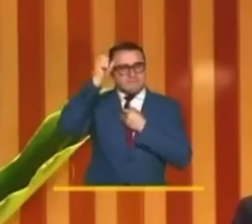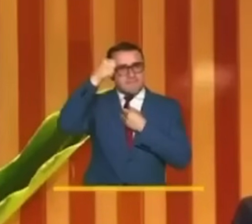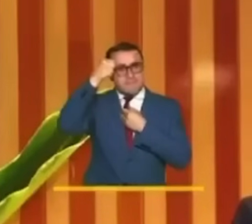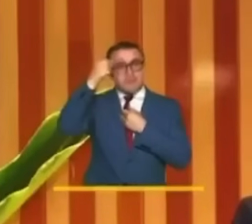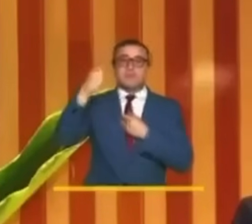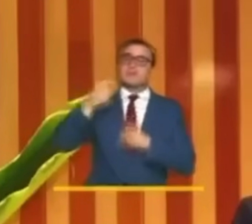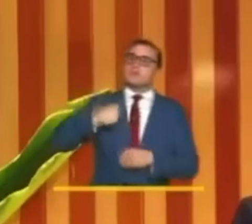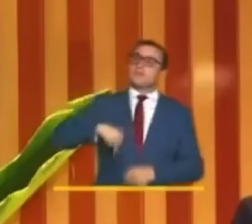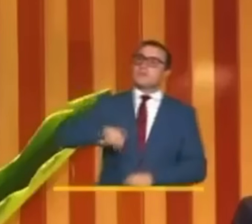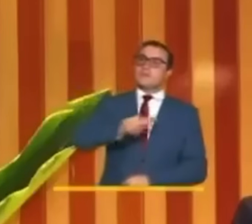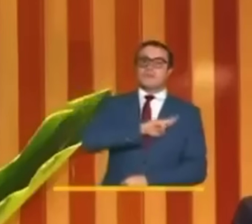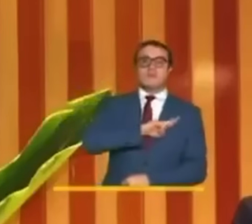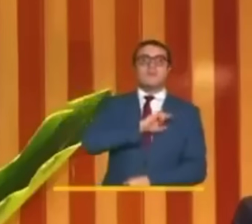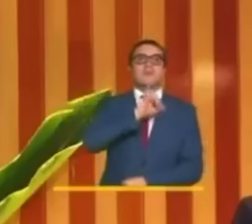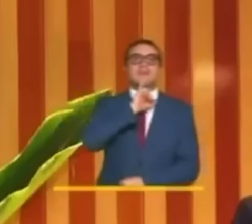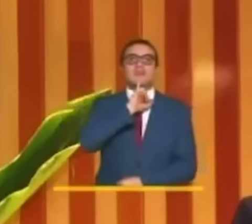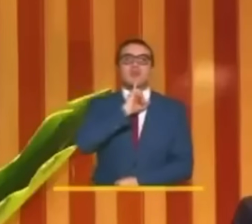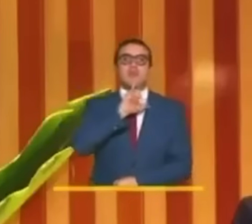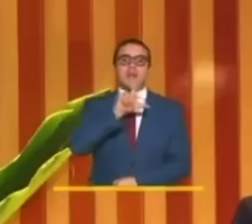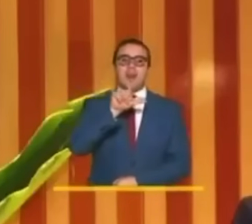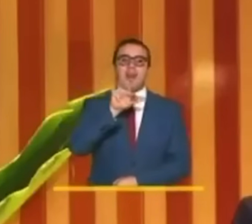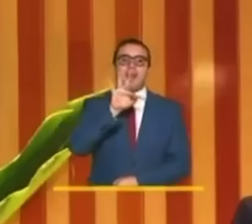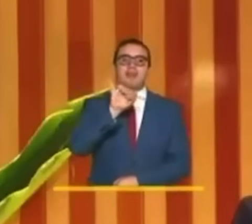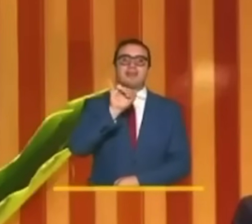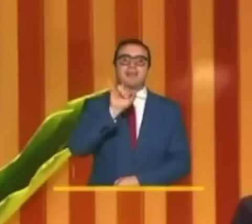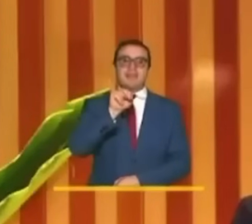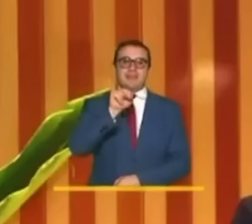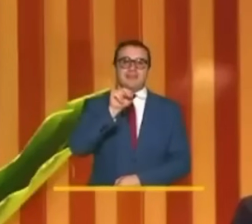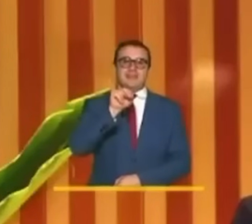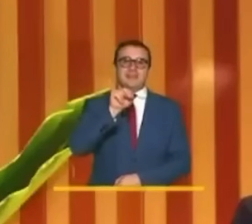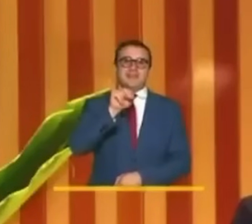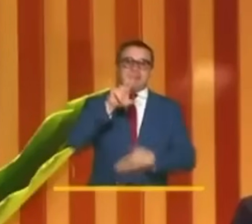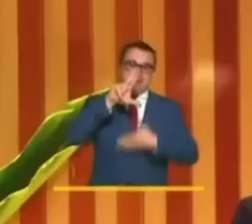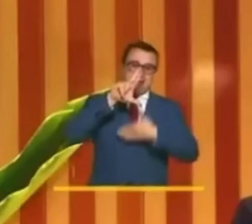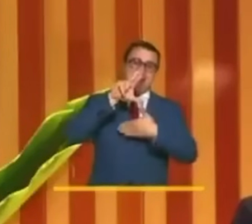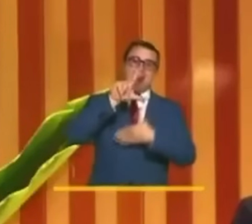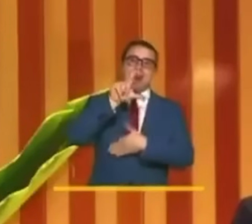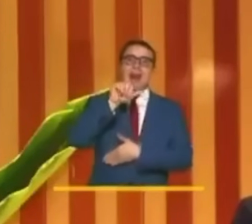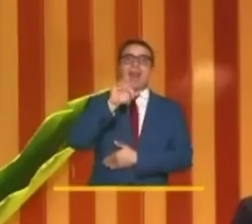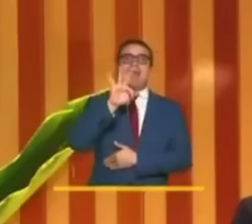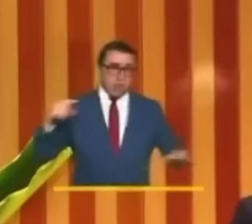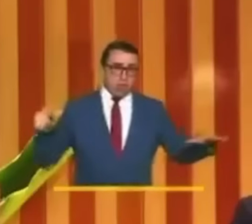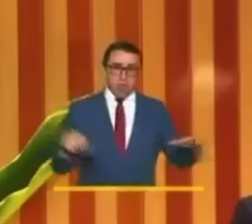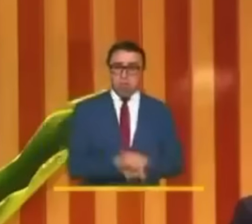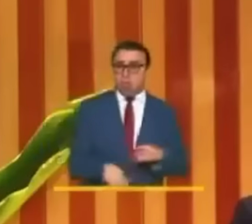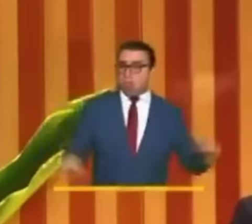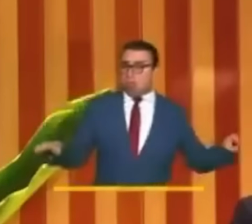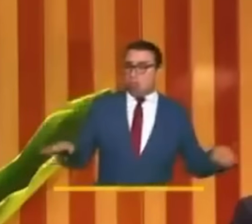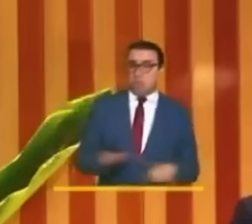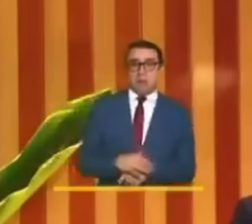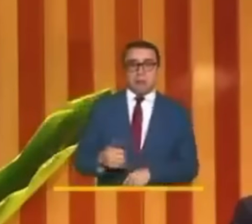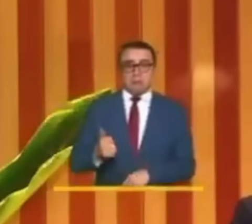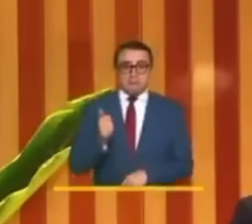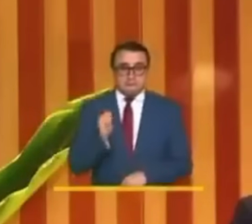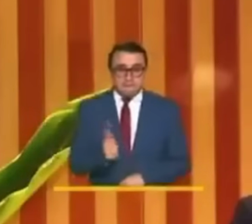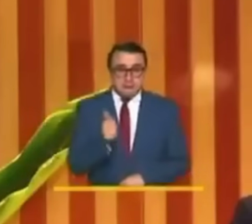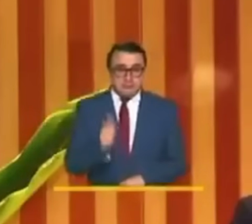que Petro no inventó el término, sino que afirmó que esto lo decía Vasconcelos. Por tanto